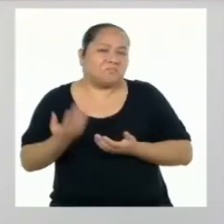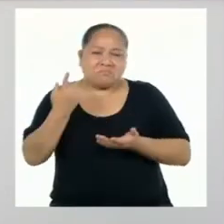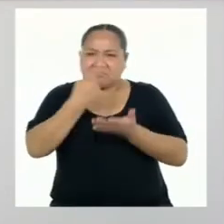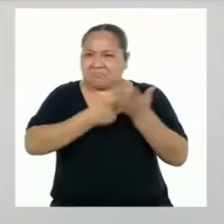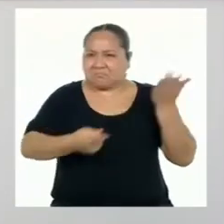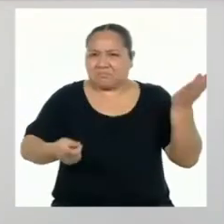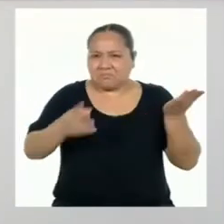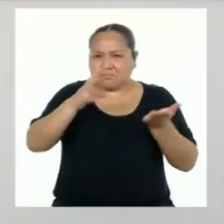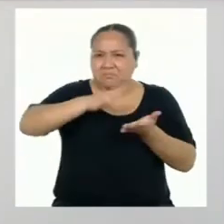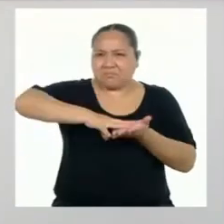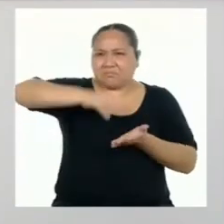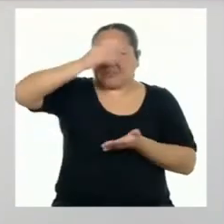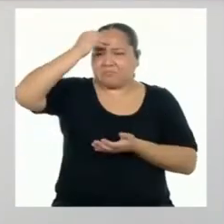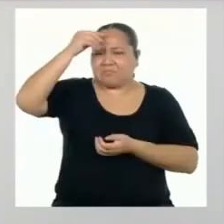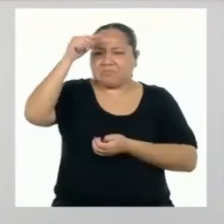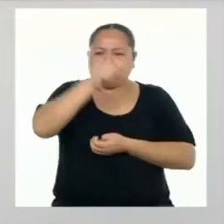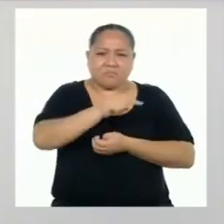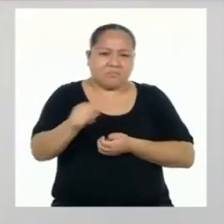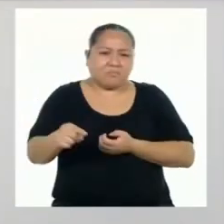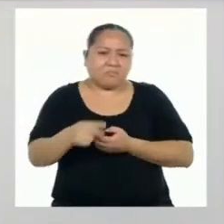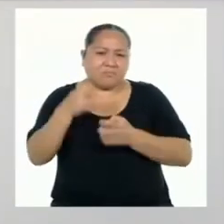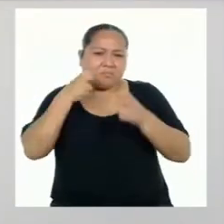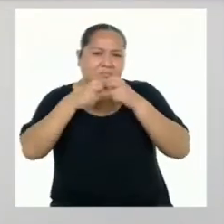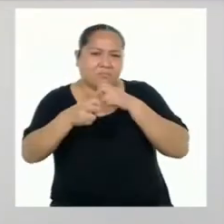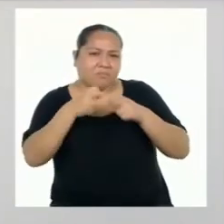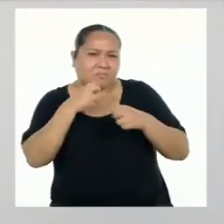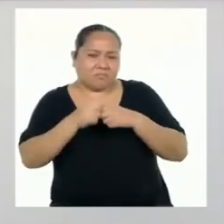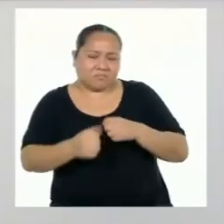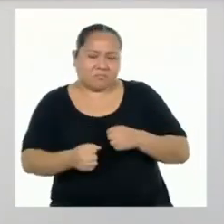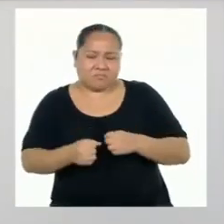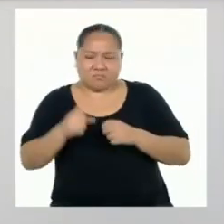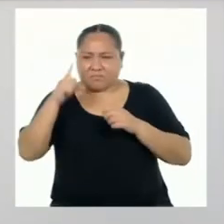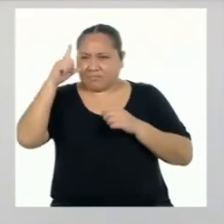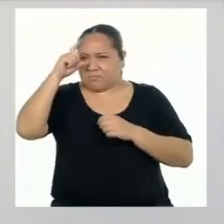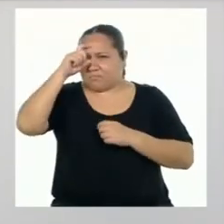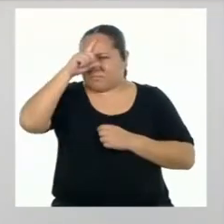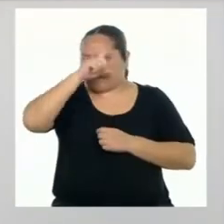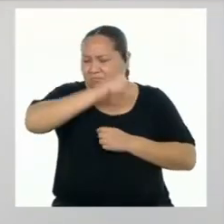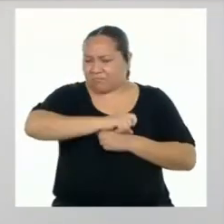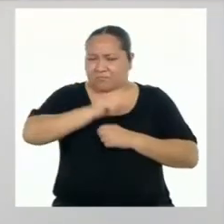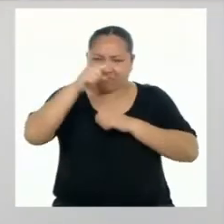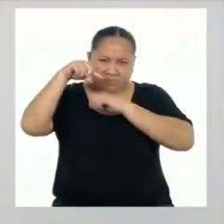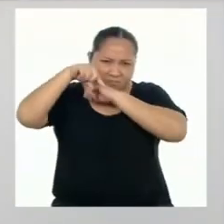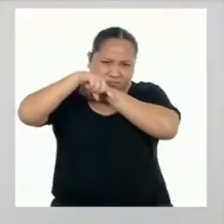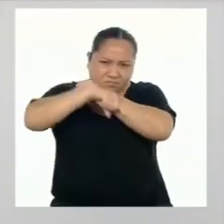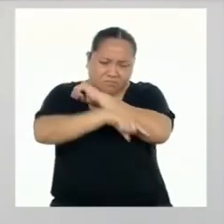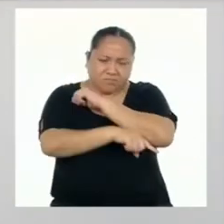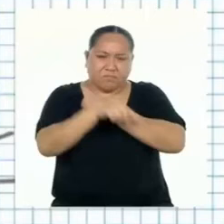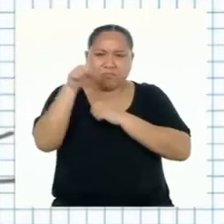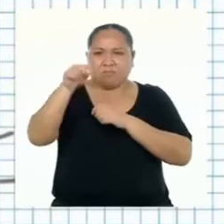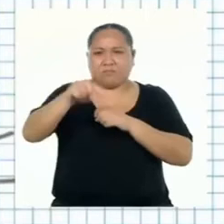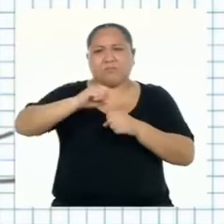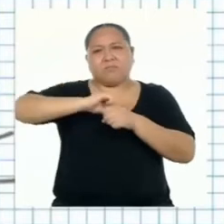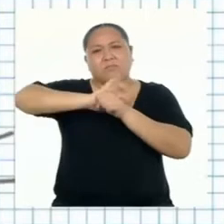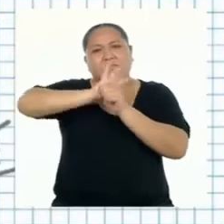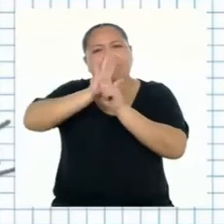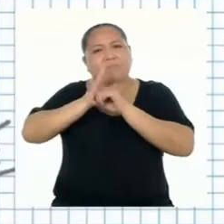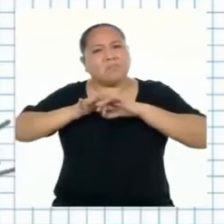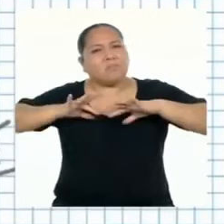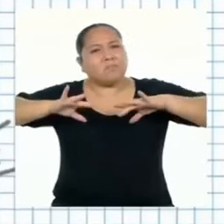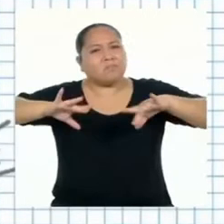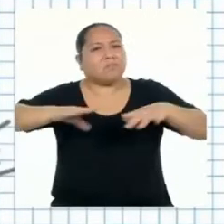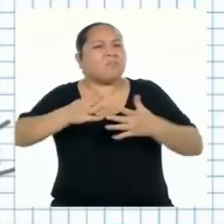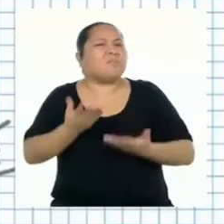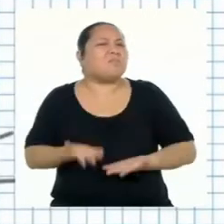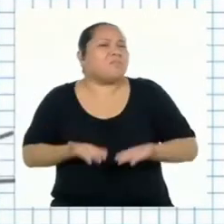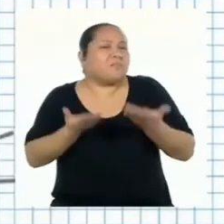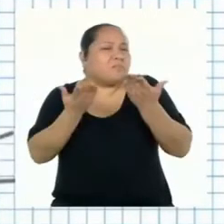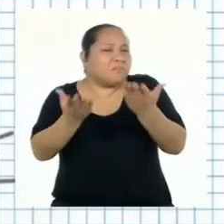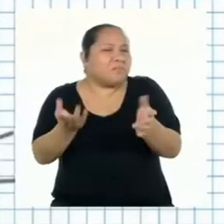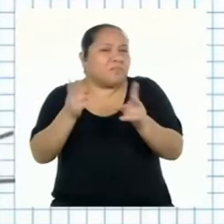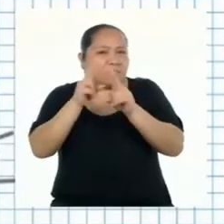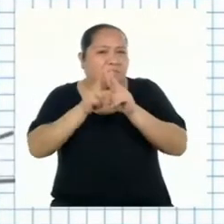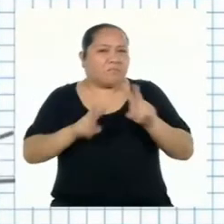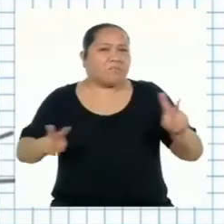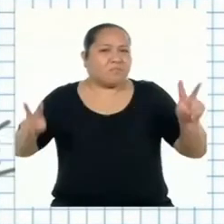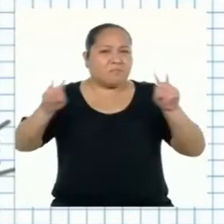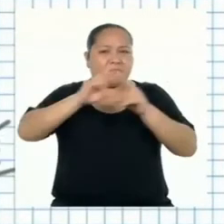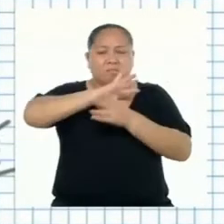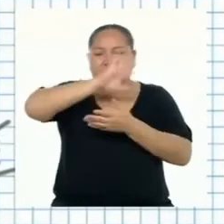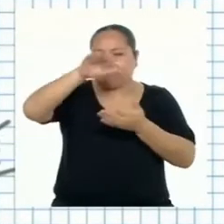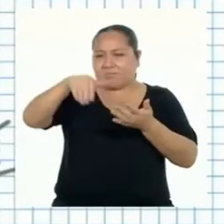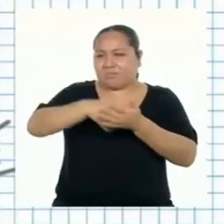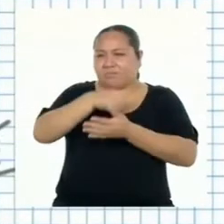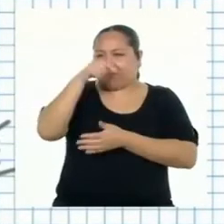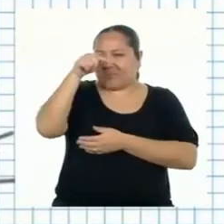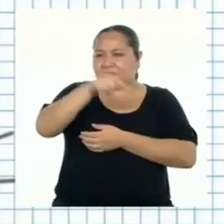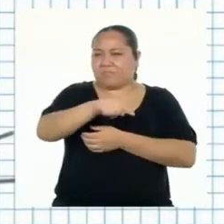han aprendido con esta situación tan compleja y difícil como ha sido la pandemia? ¿Qué han valorado de todo este